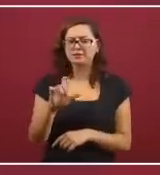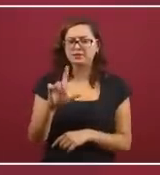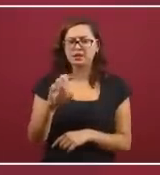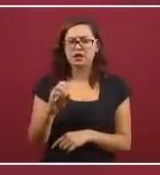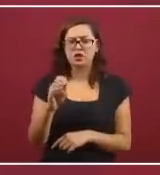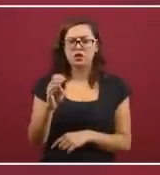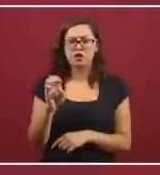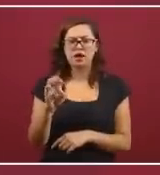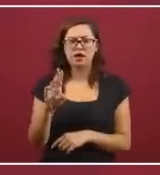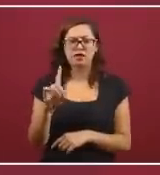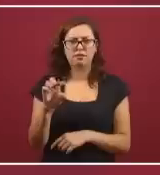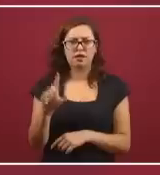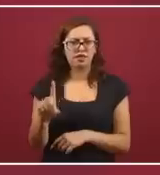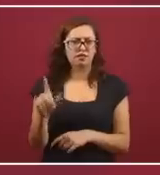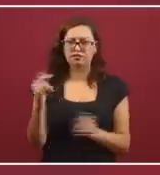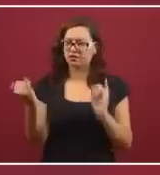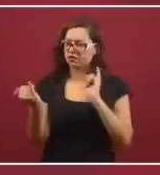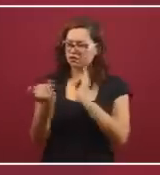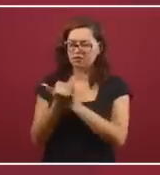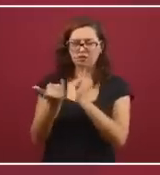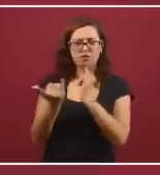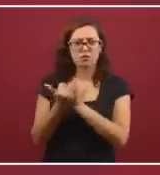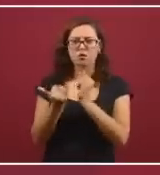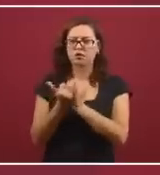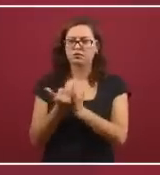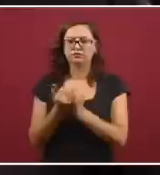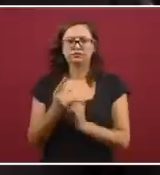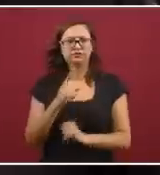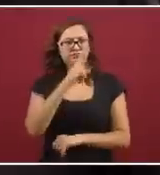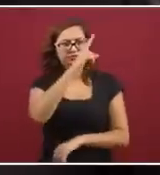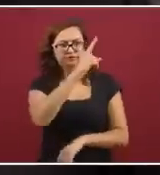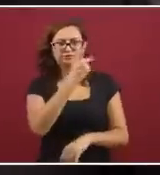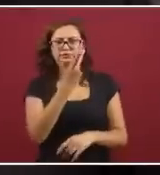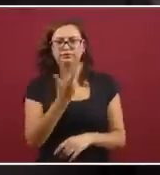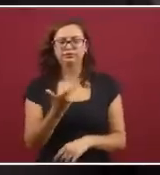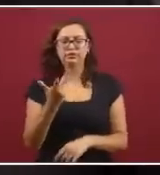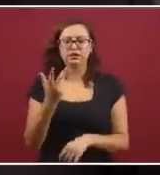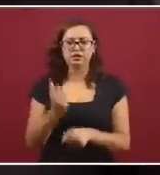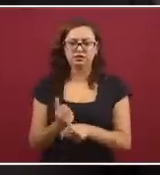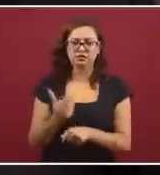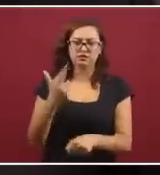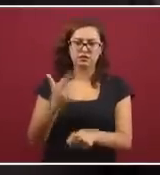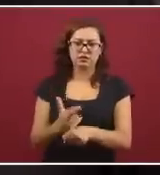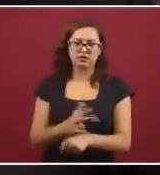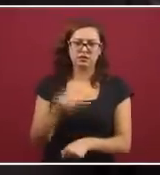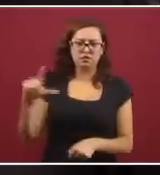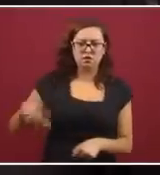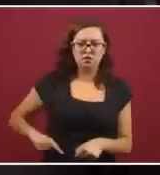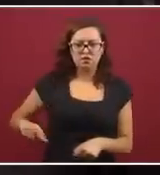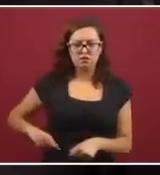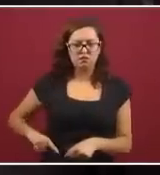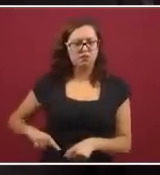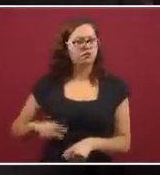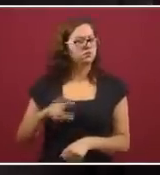con el secretario de estado y